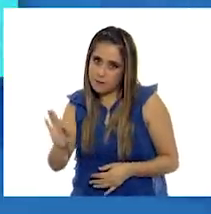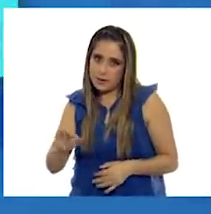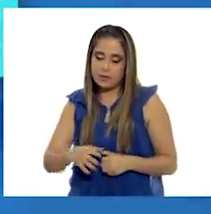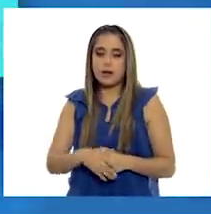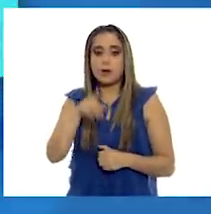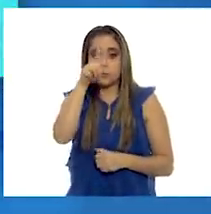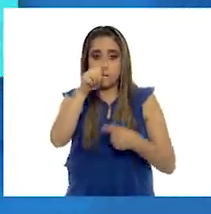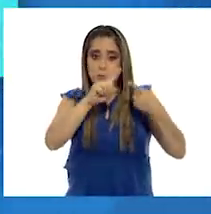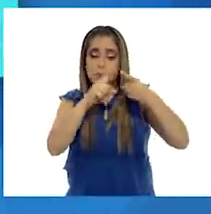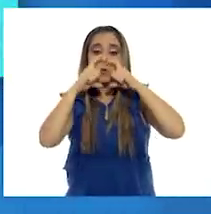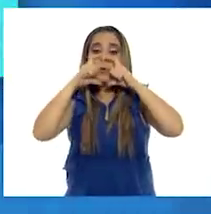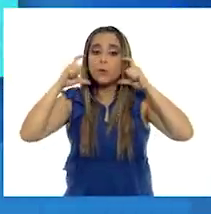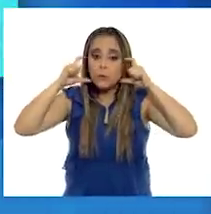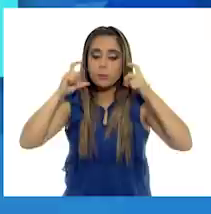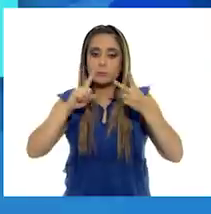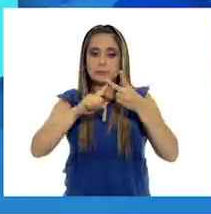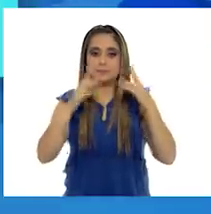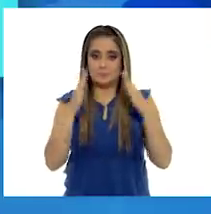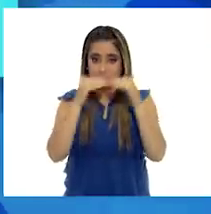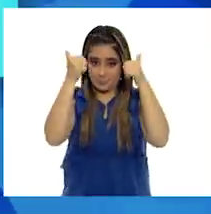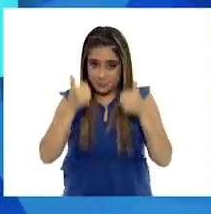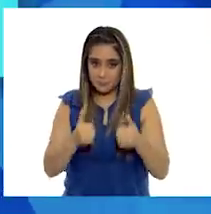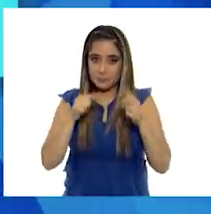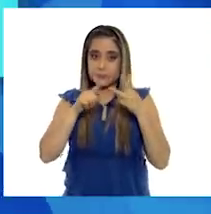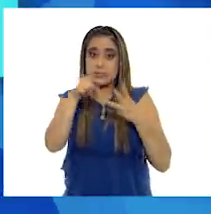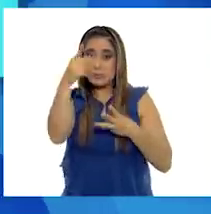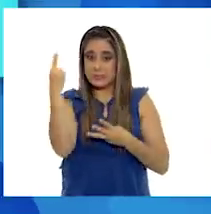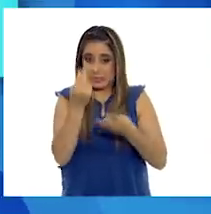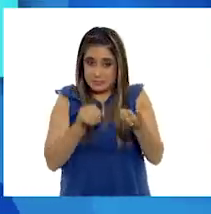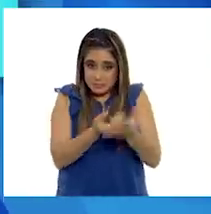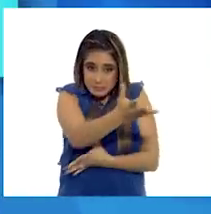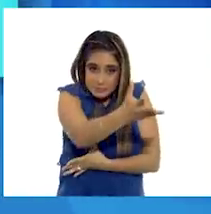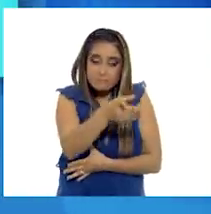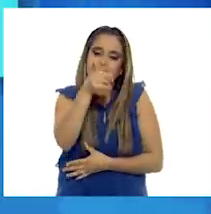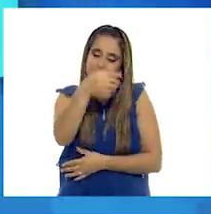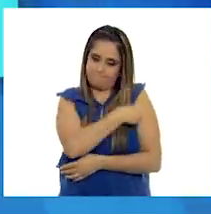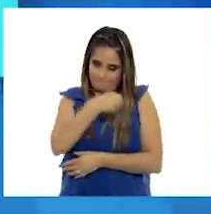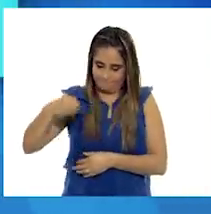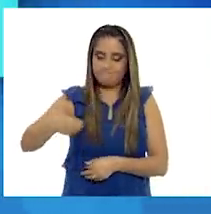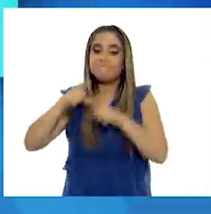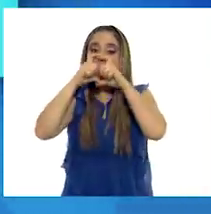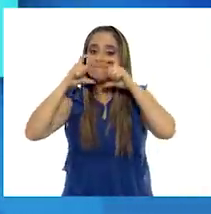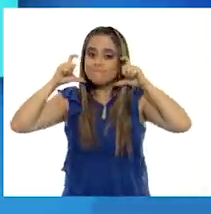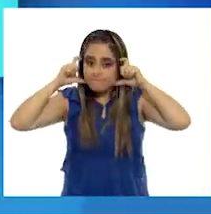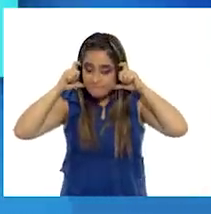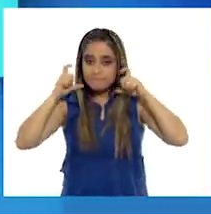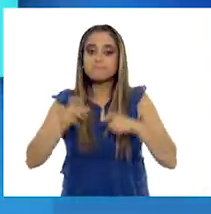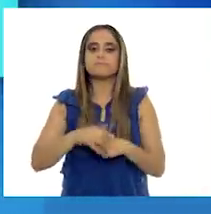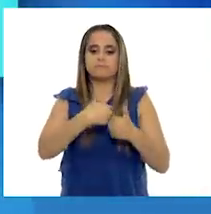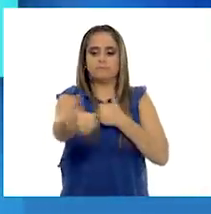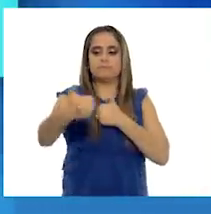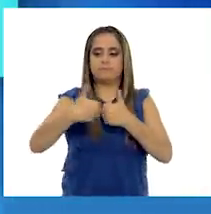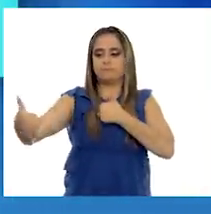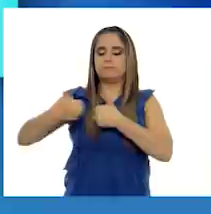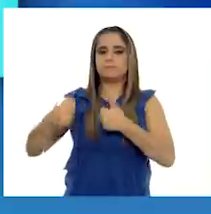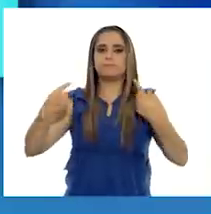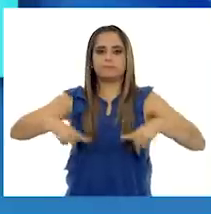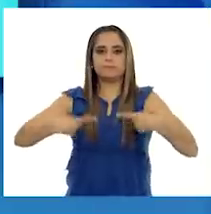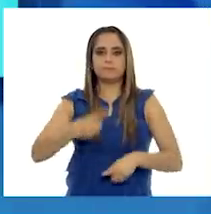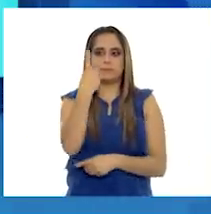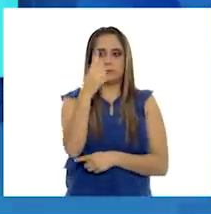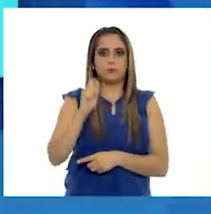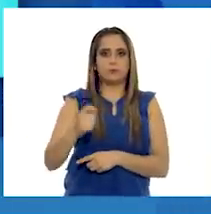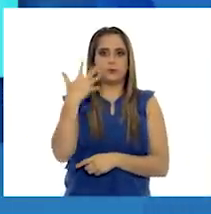Utiliza cubrebocas. No salgas de casa. Si tienes que hacerlo, recuerda que es obligatorio utilizarlo. Mantén una distancia mínima de